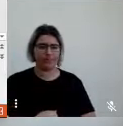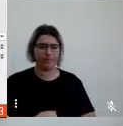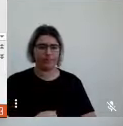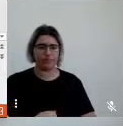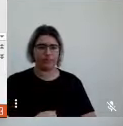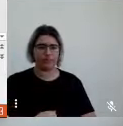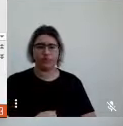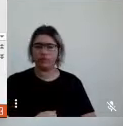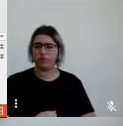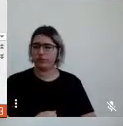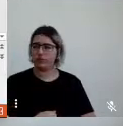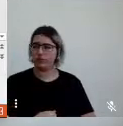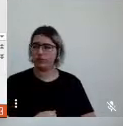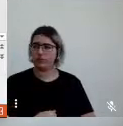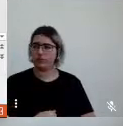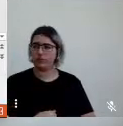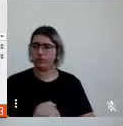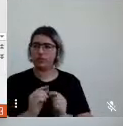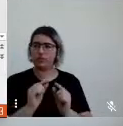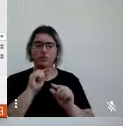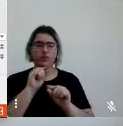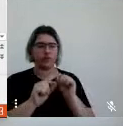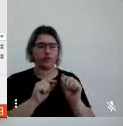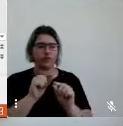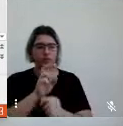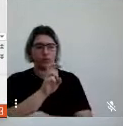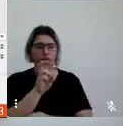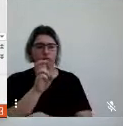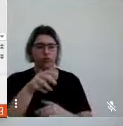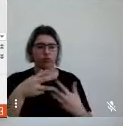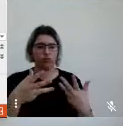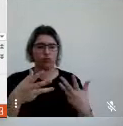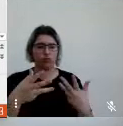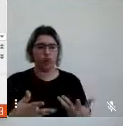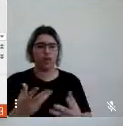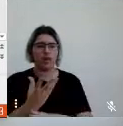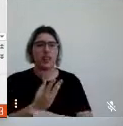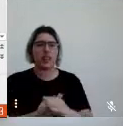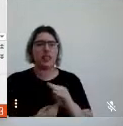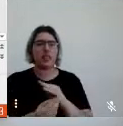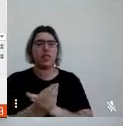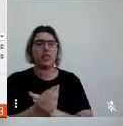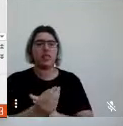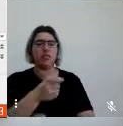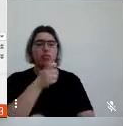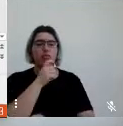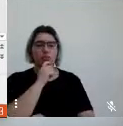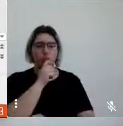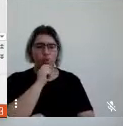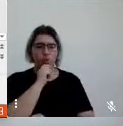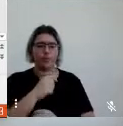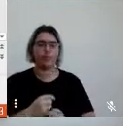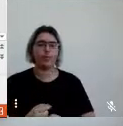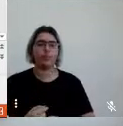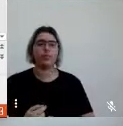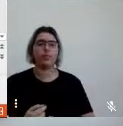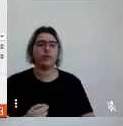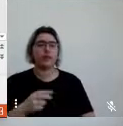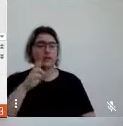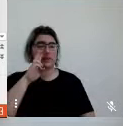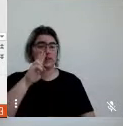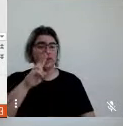Otro de los factores que influye es la vía de nacimiento. Se ha visto que el parto